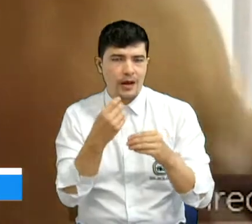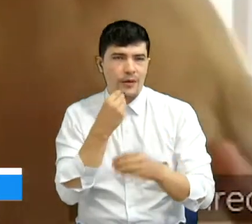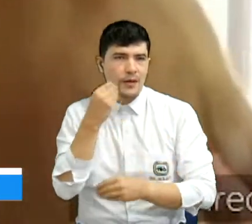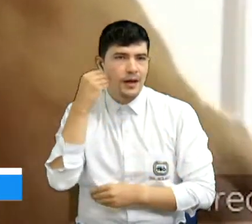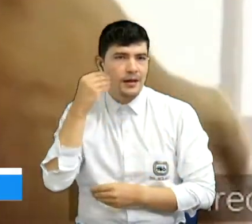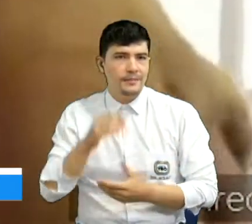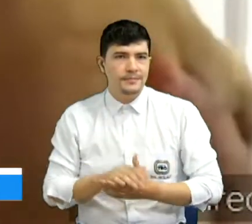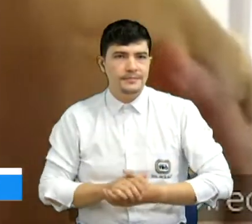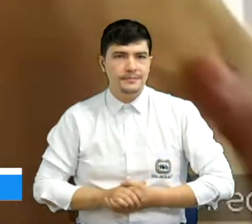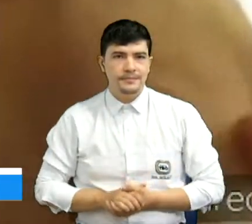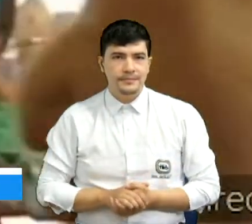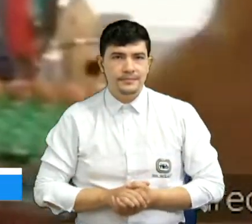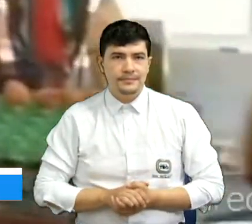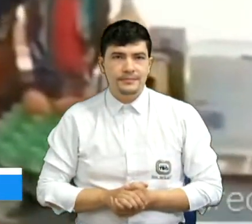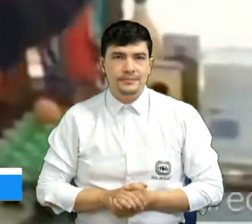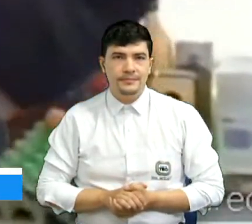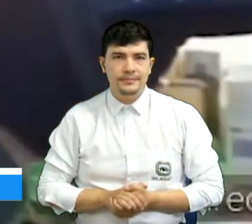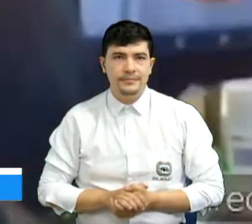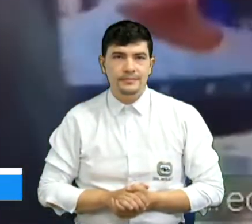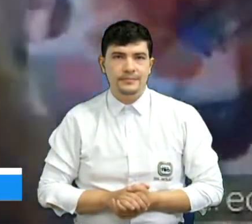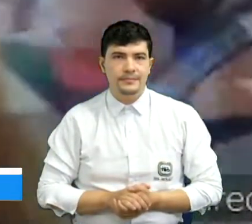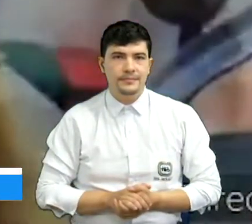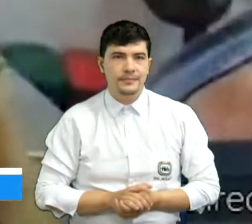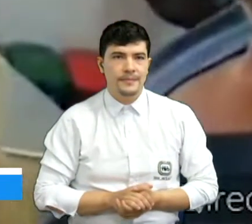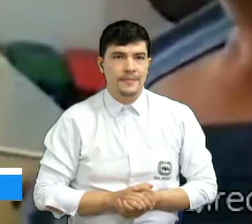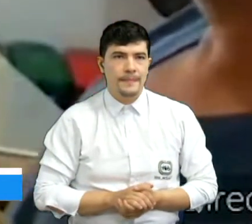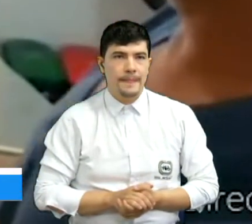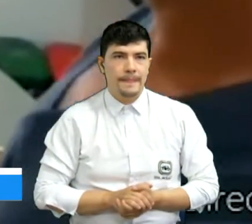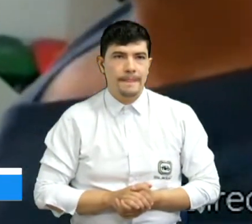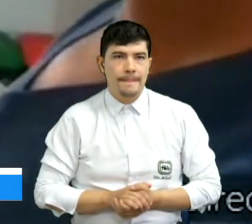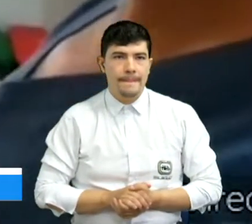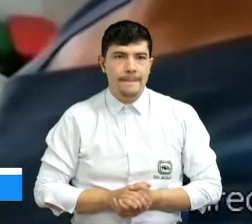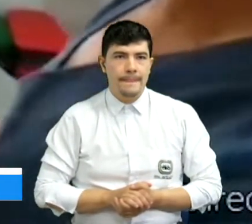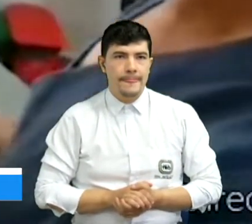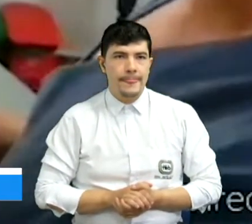cachorrita, ¿listo? Para que la cuides mucho con tu familia, ¿listo?